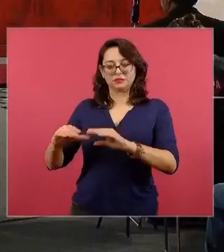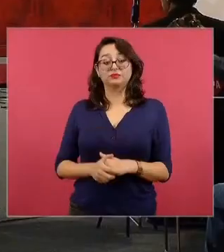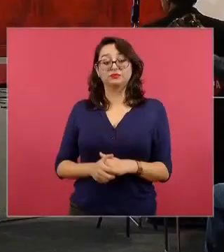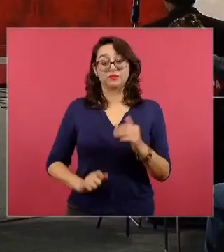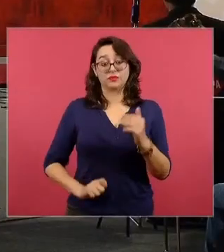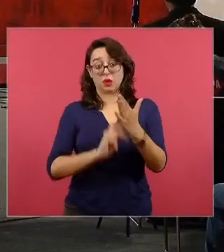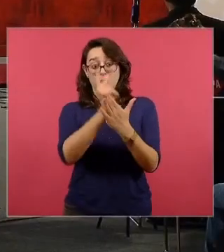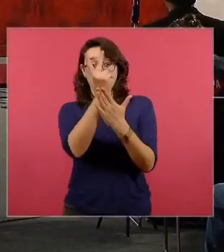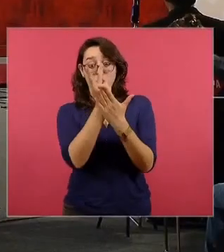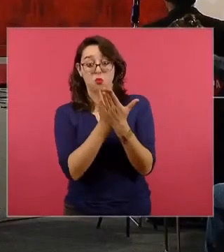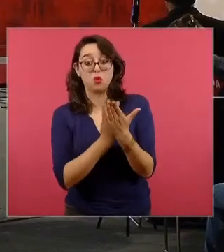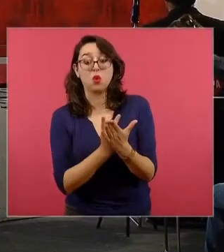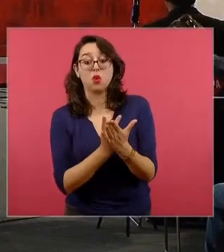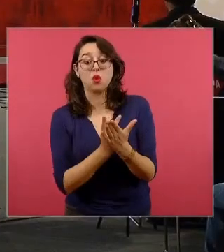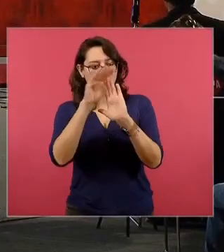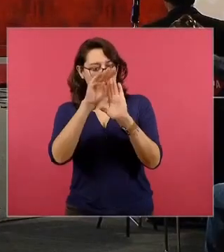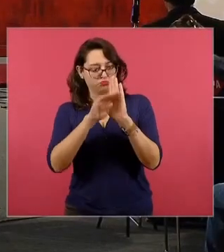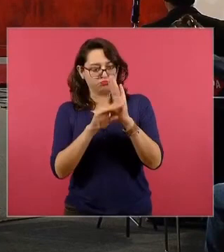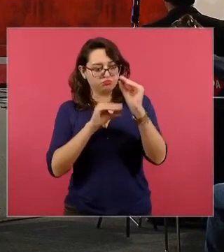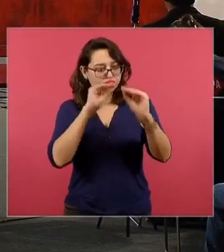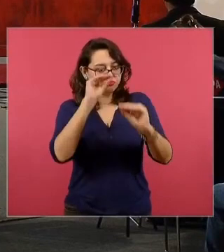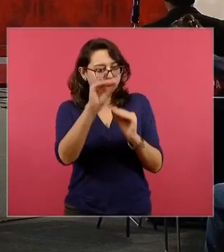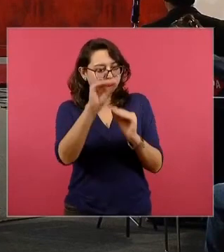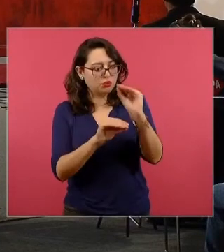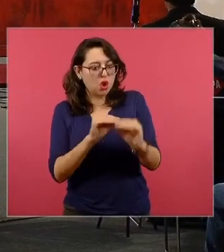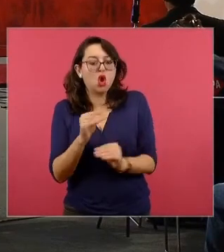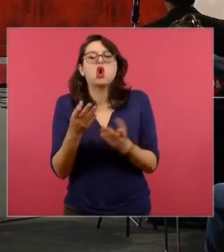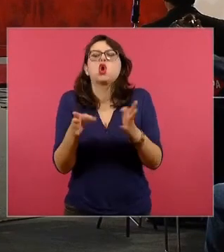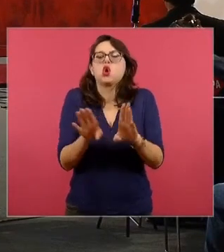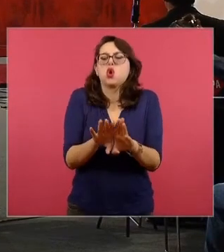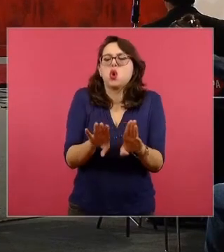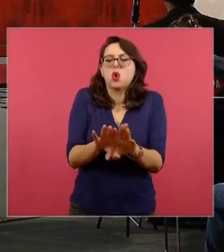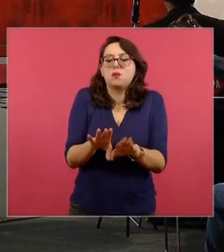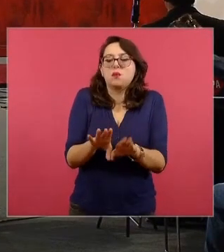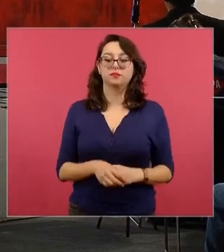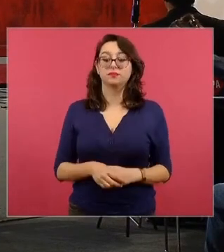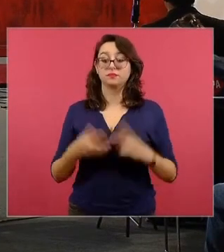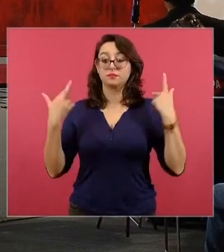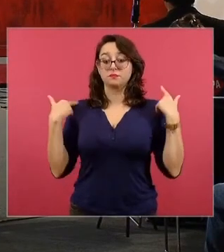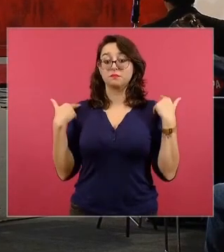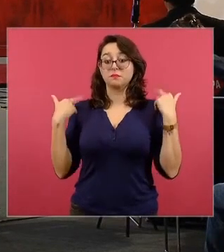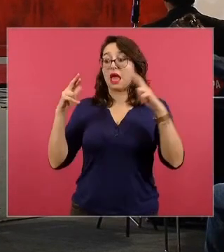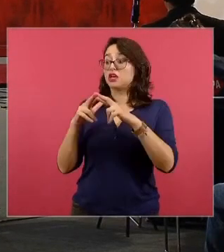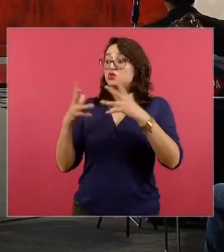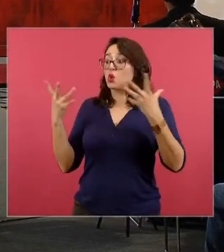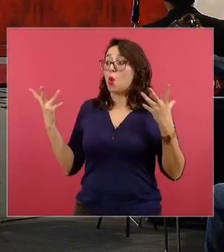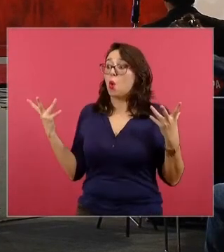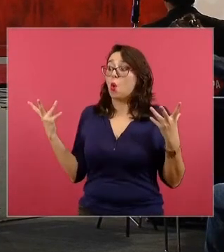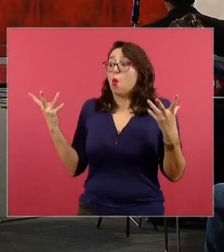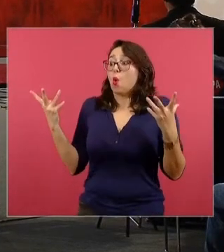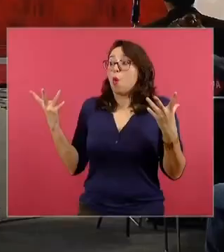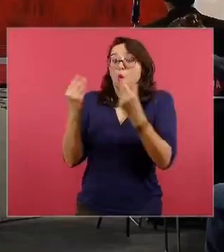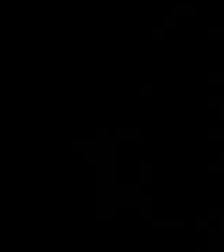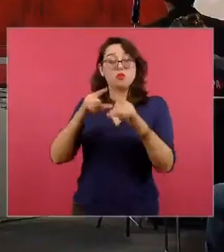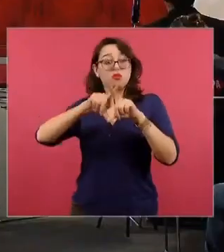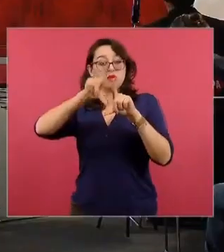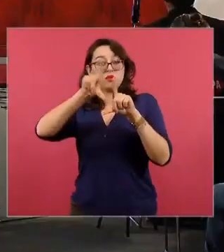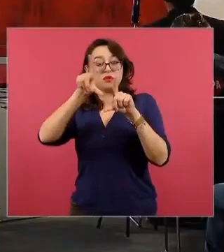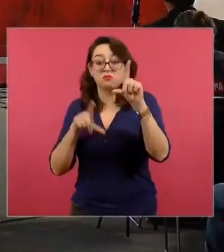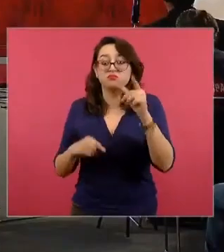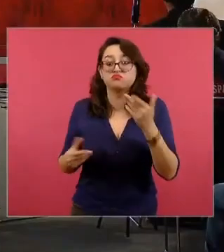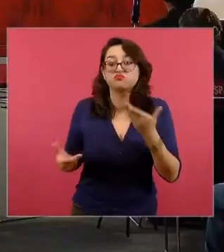analítico consiste en la discusión que el colectivo docente hace de qué está pasando en su